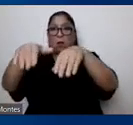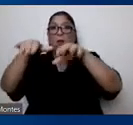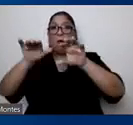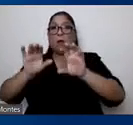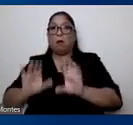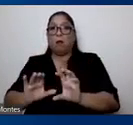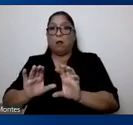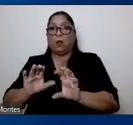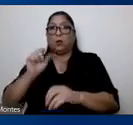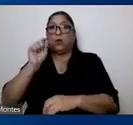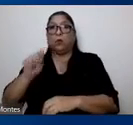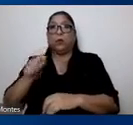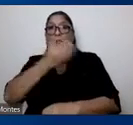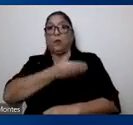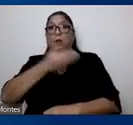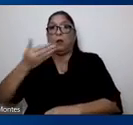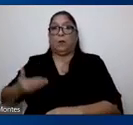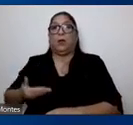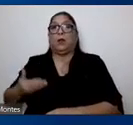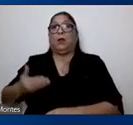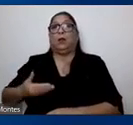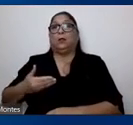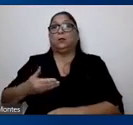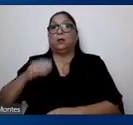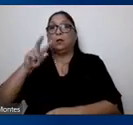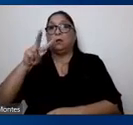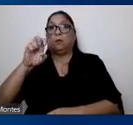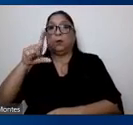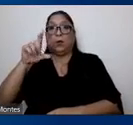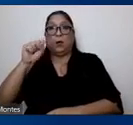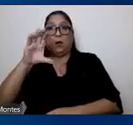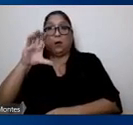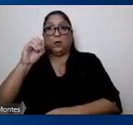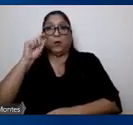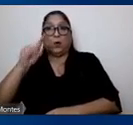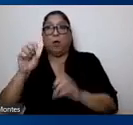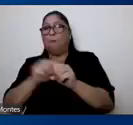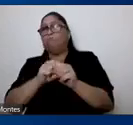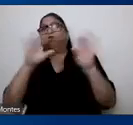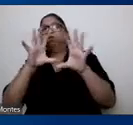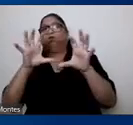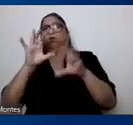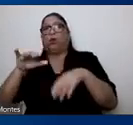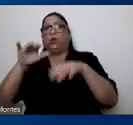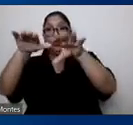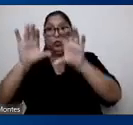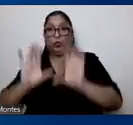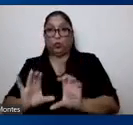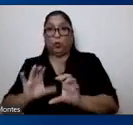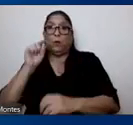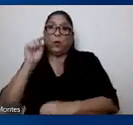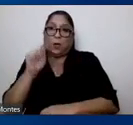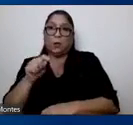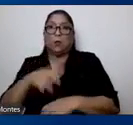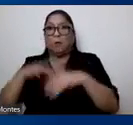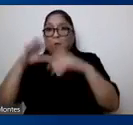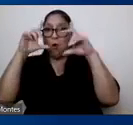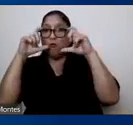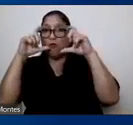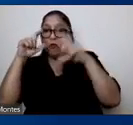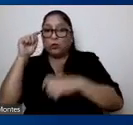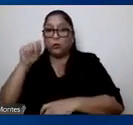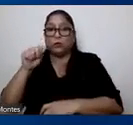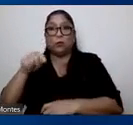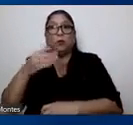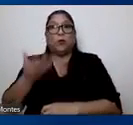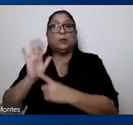del expresidente Juan Velasco Alvarado, ¿no? En donde dinamitan su tumba. También tenemos imágenes como esta,